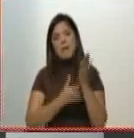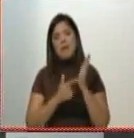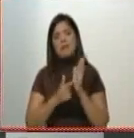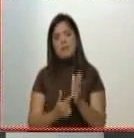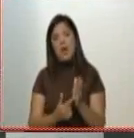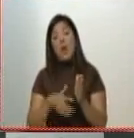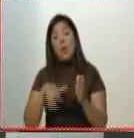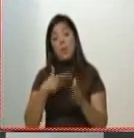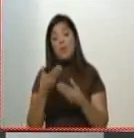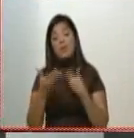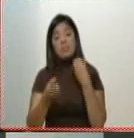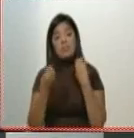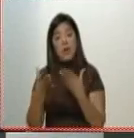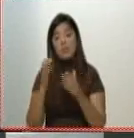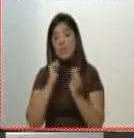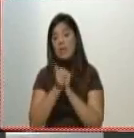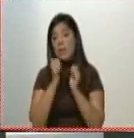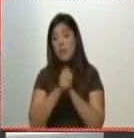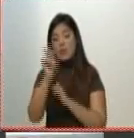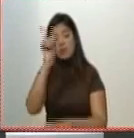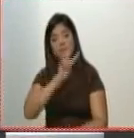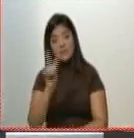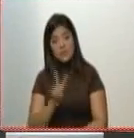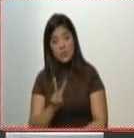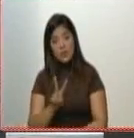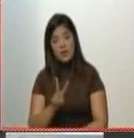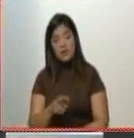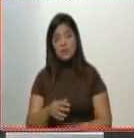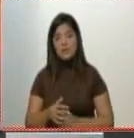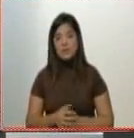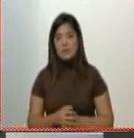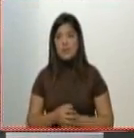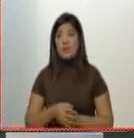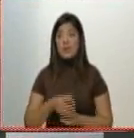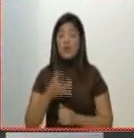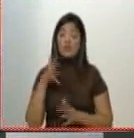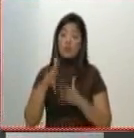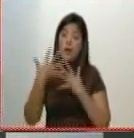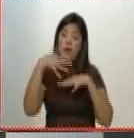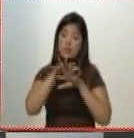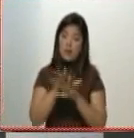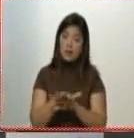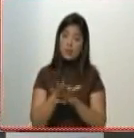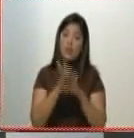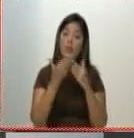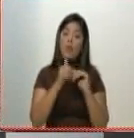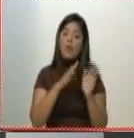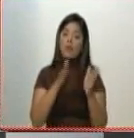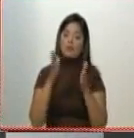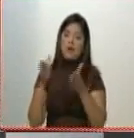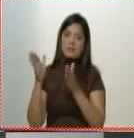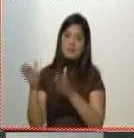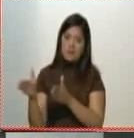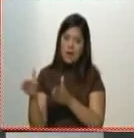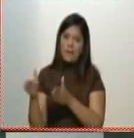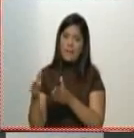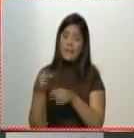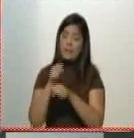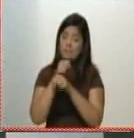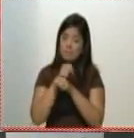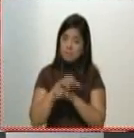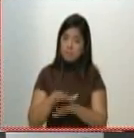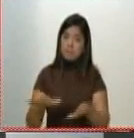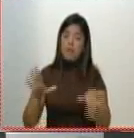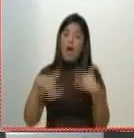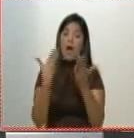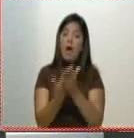ir llevando el deporte venezolano desde la masificación organizada y más extendida